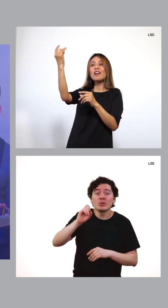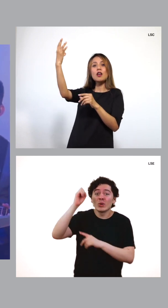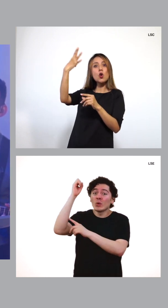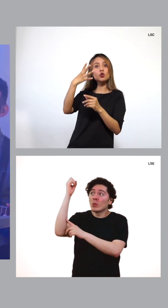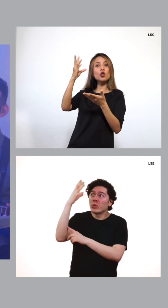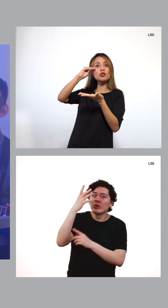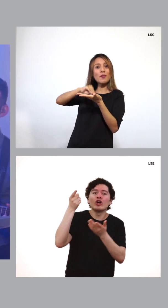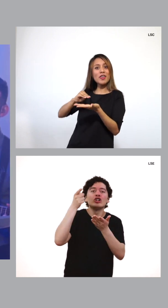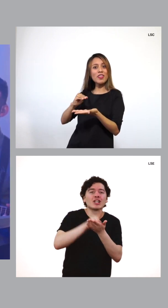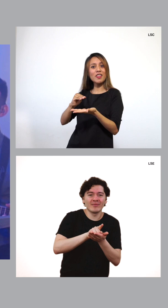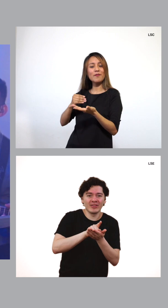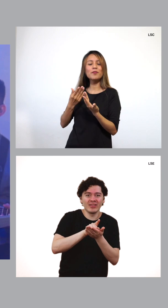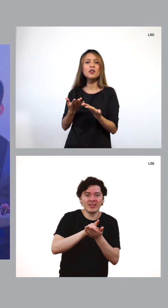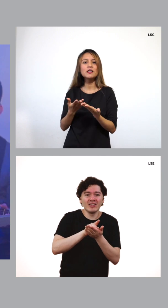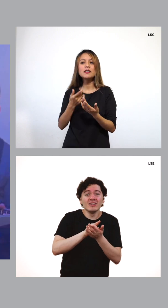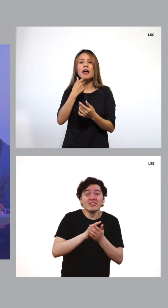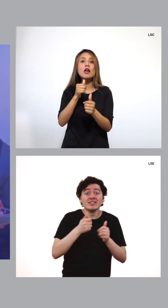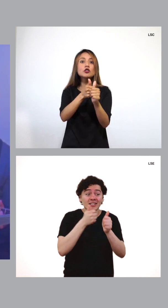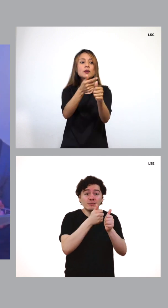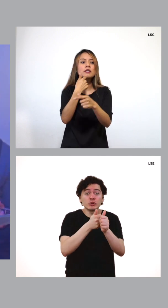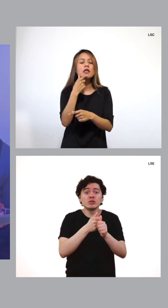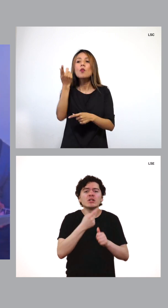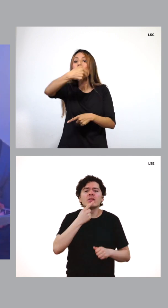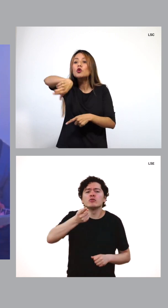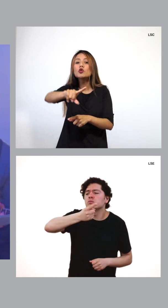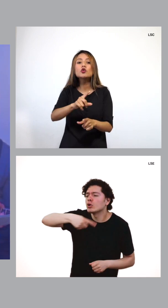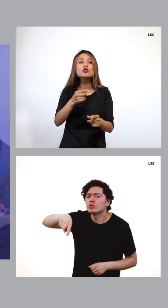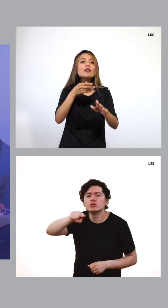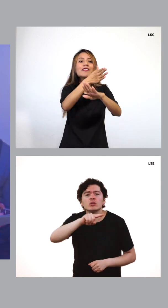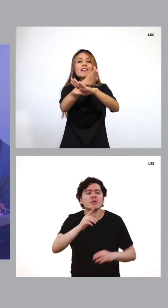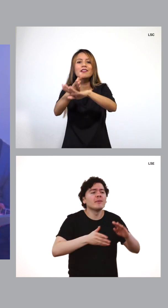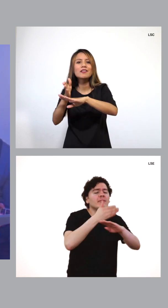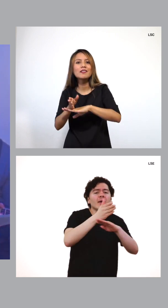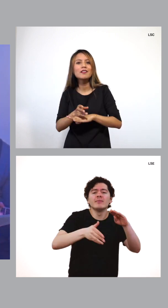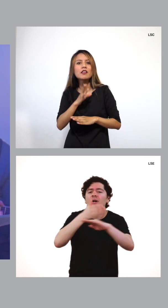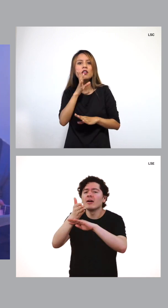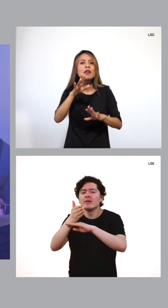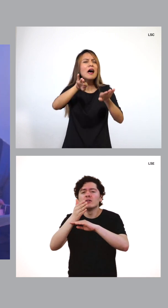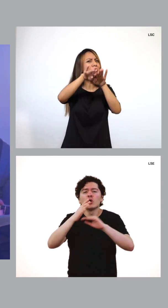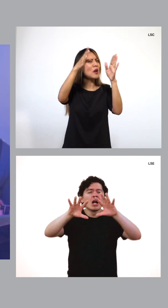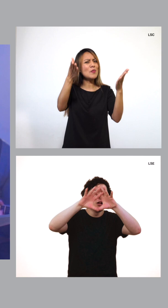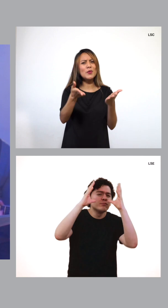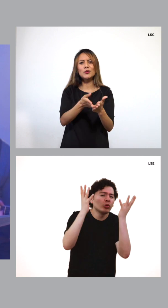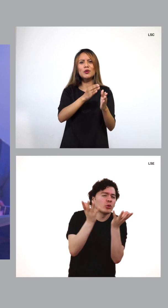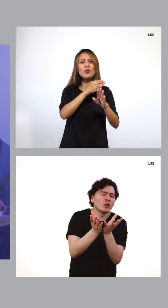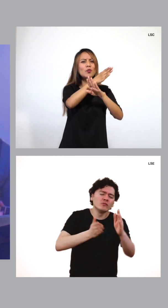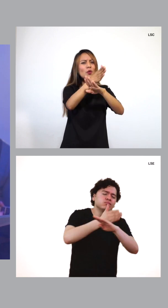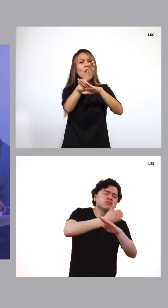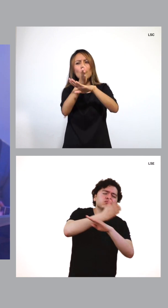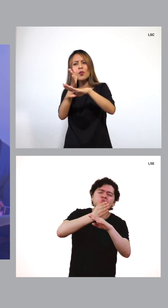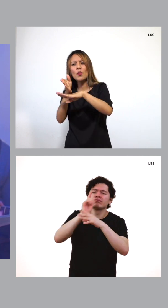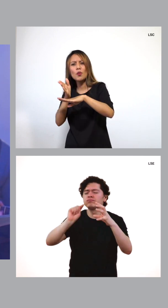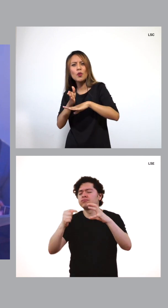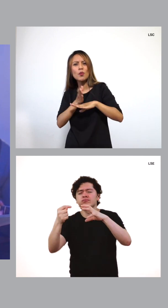y saben hacia dónde van. Les dice, id por todo el mundo, predicad mi mensaje,